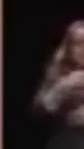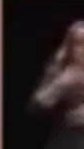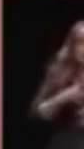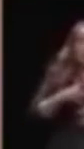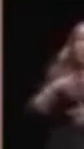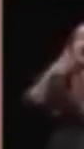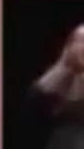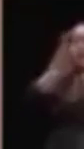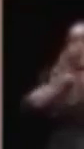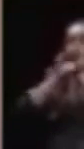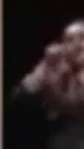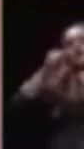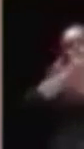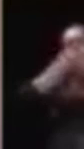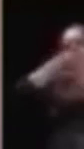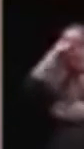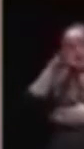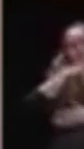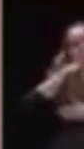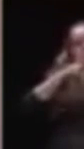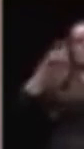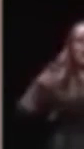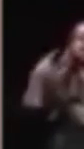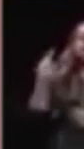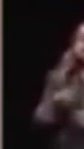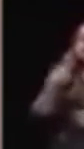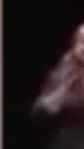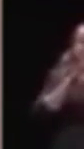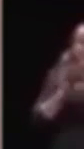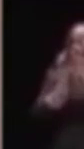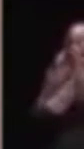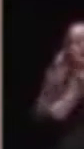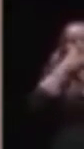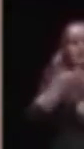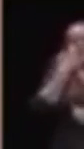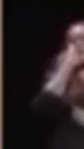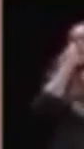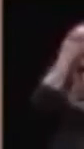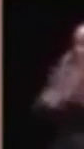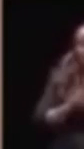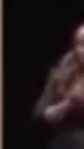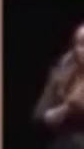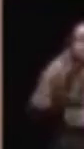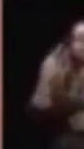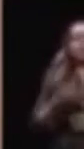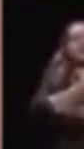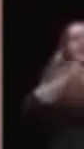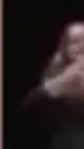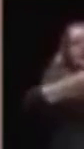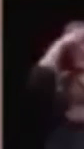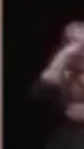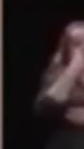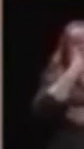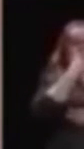República. Aquí existe el mando único por mandato constitucional y la policía de la ciudad